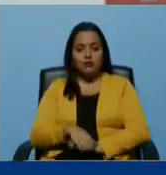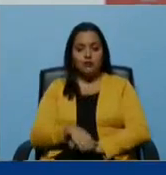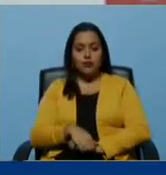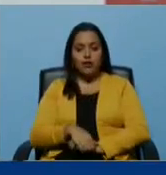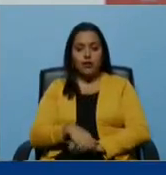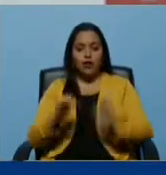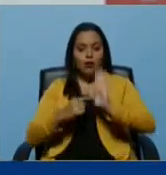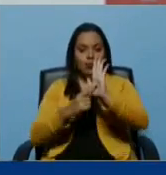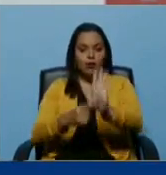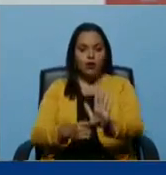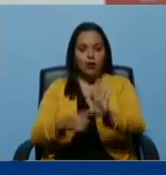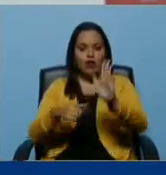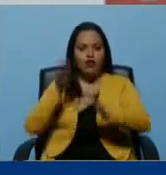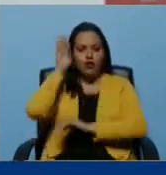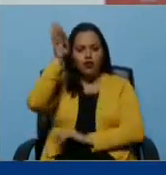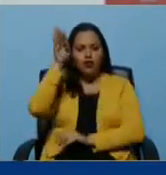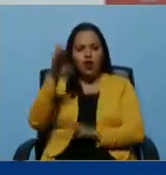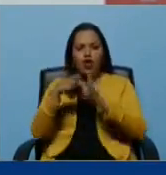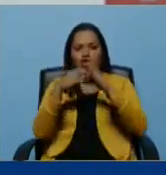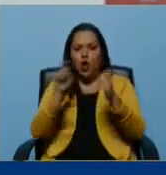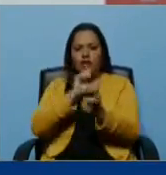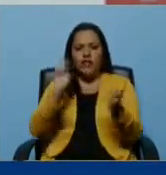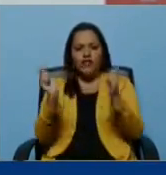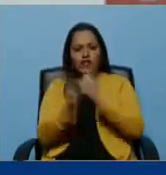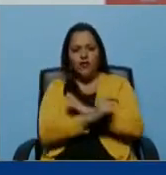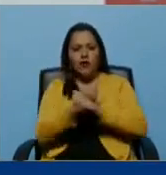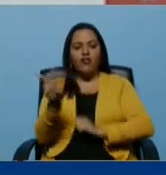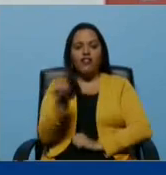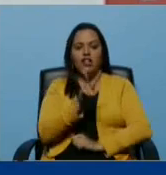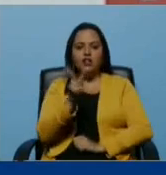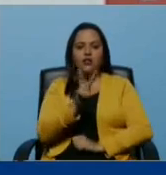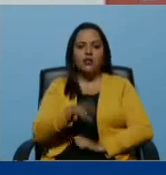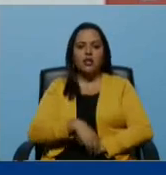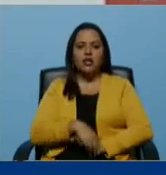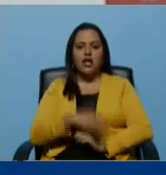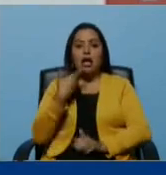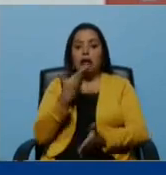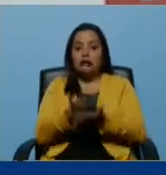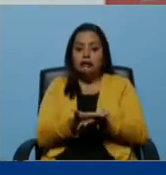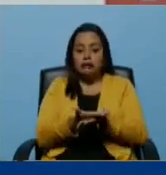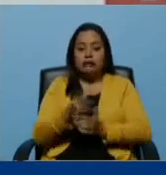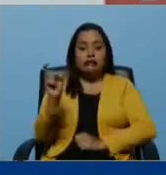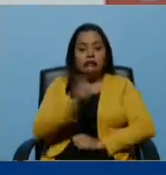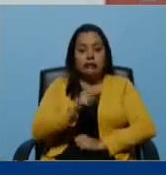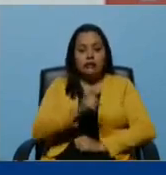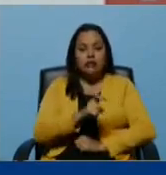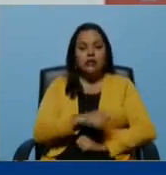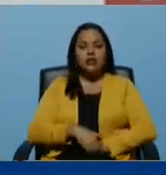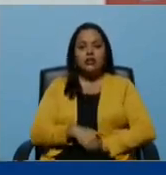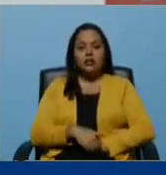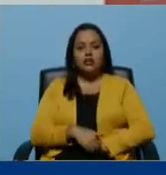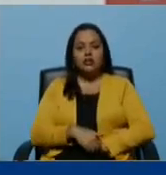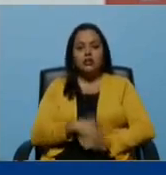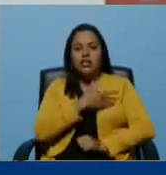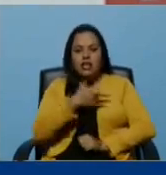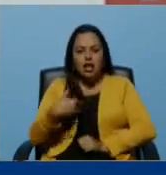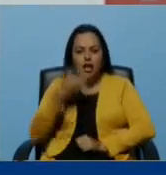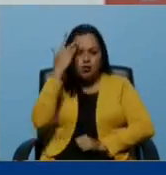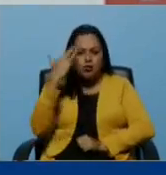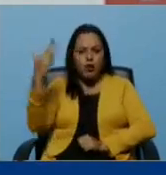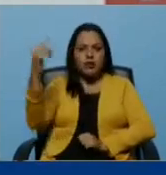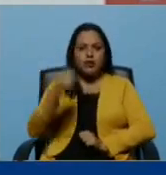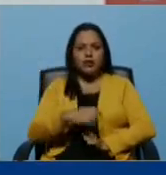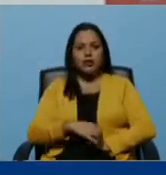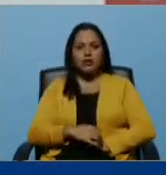proyección de futuro todas las transformaciones que Venezuela exige, quiere, necesita, sueña.